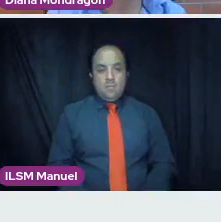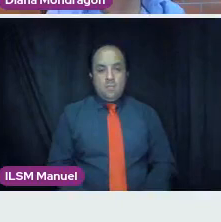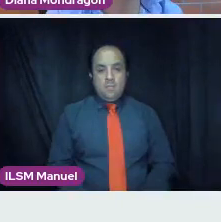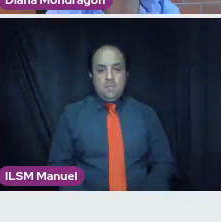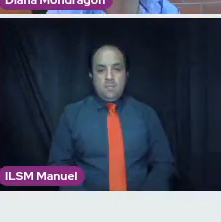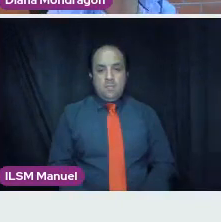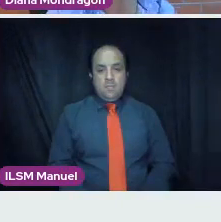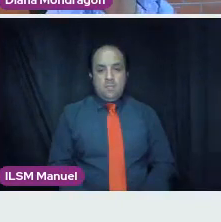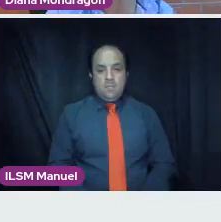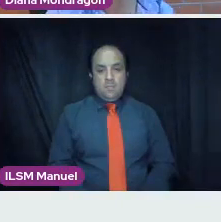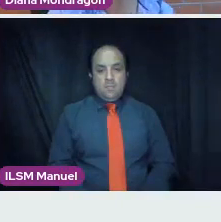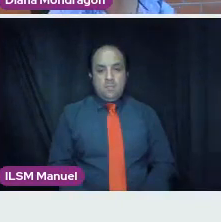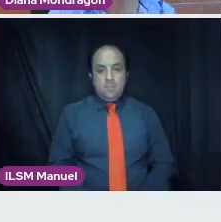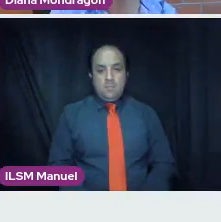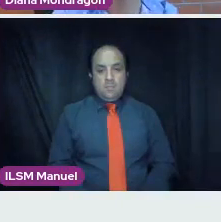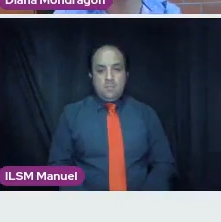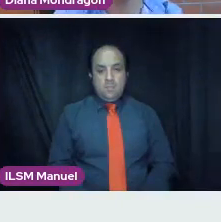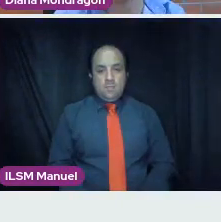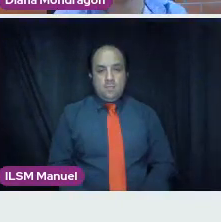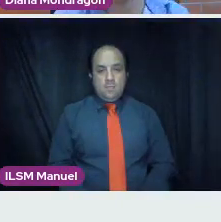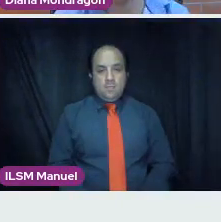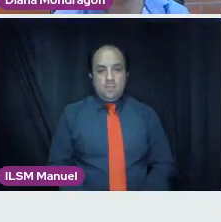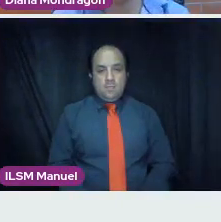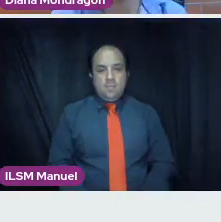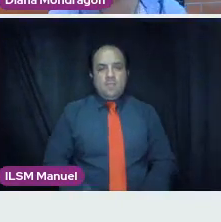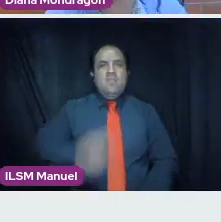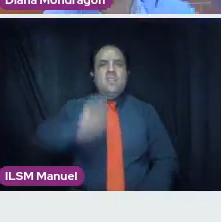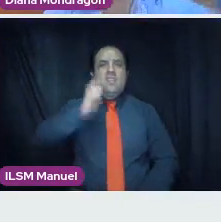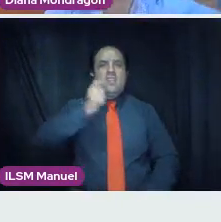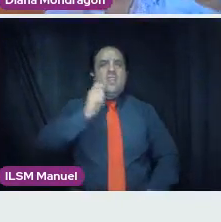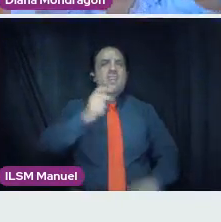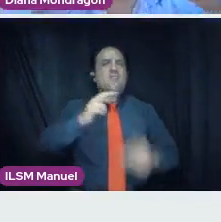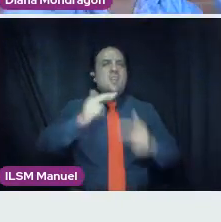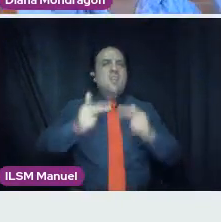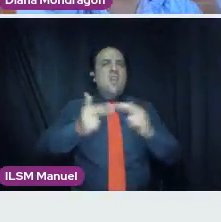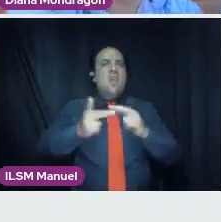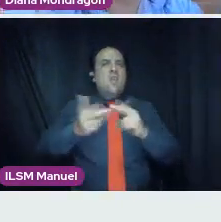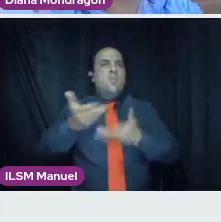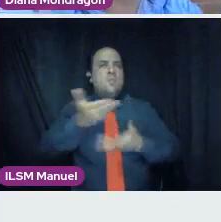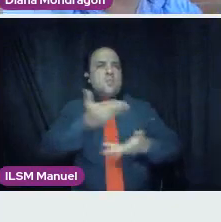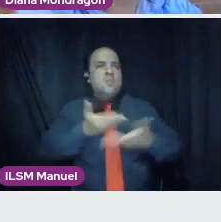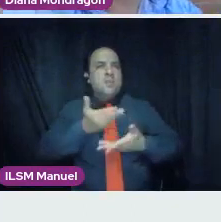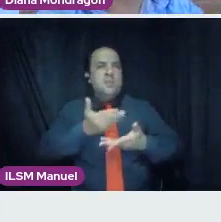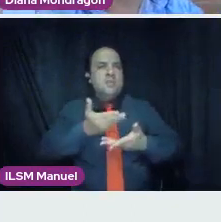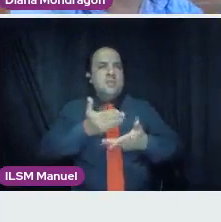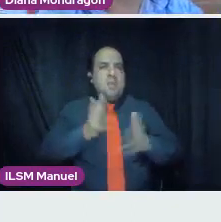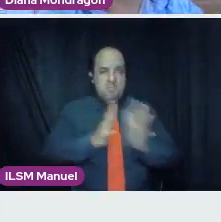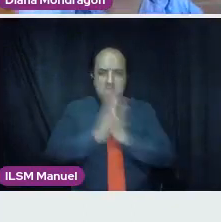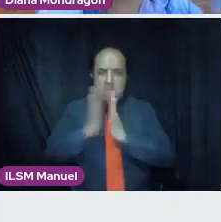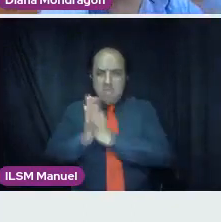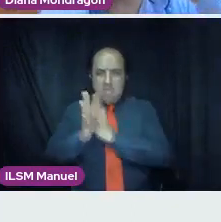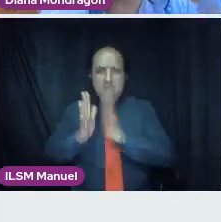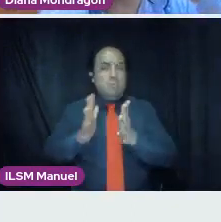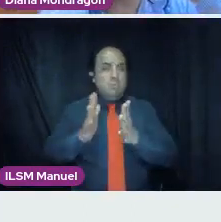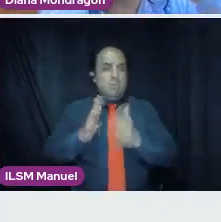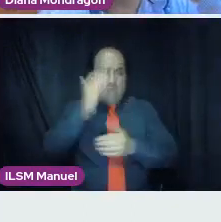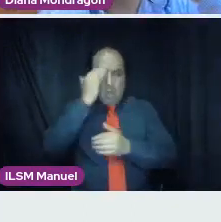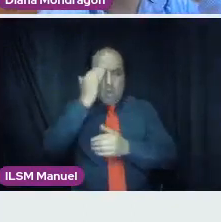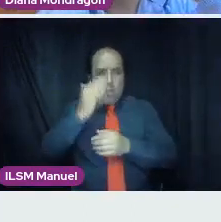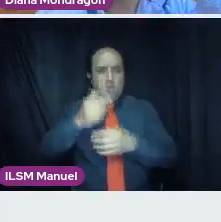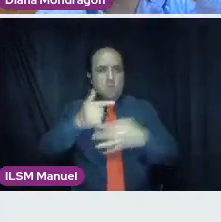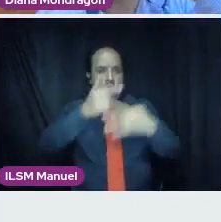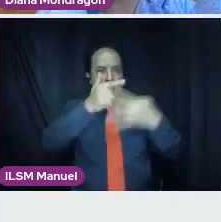¿Y qué es una relación colaborativa? O sea, ya conocemos las partes que pueden integrar estos